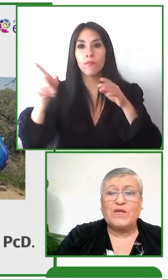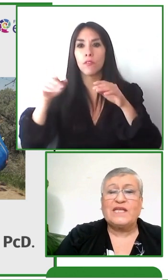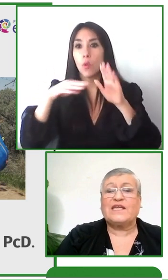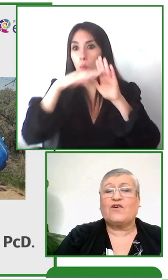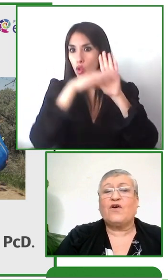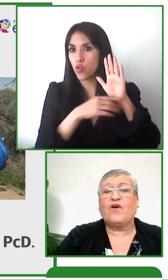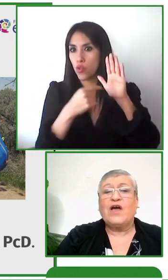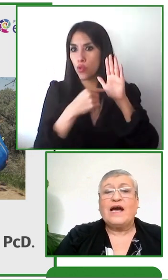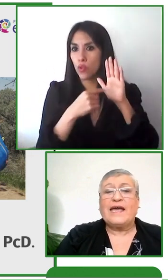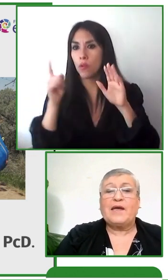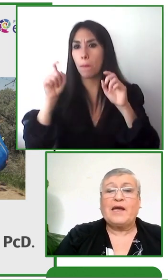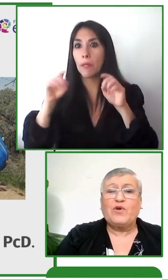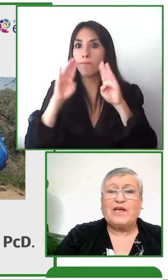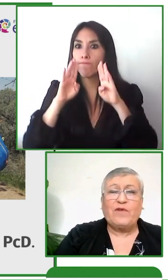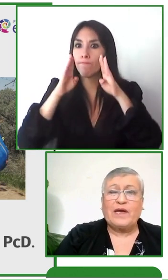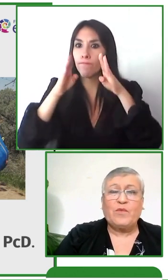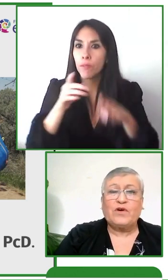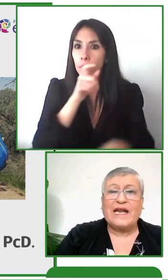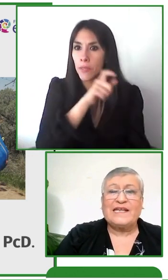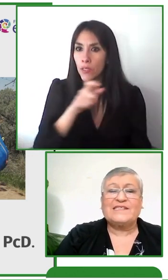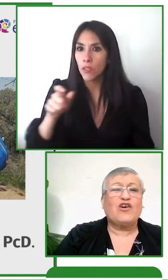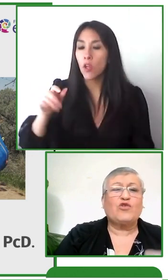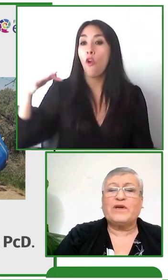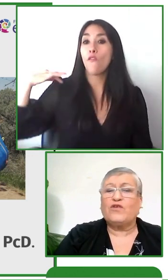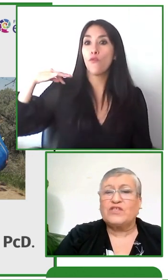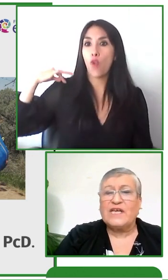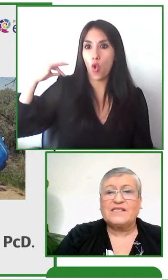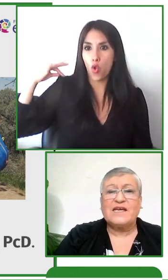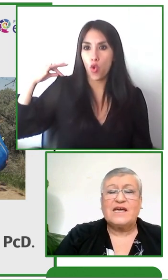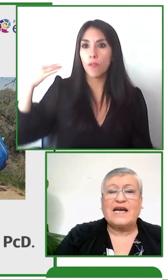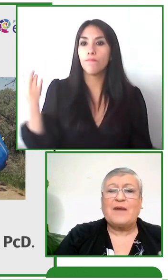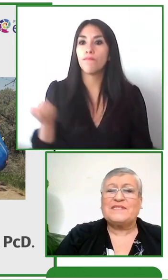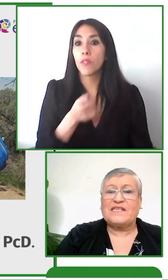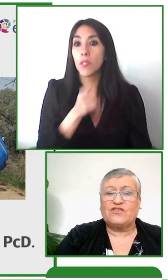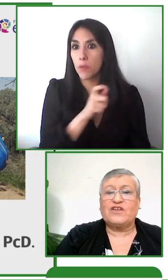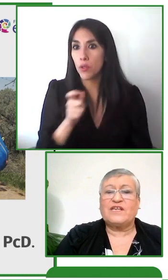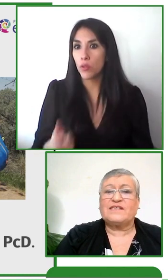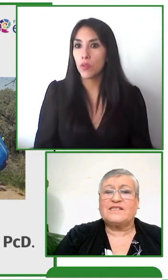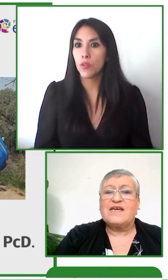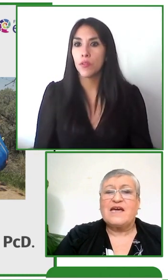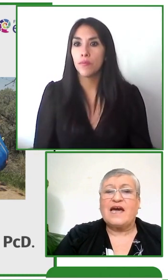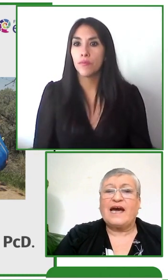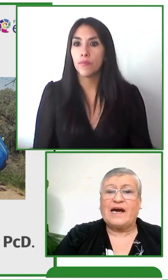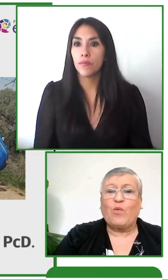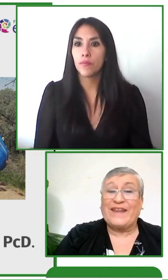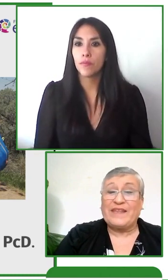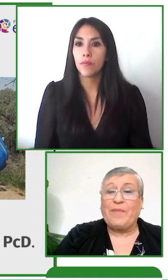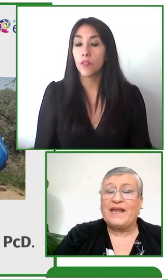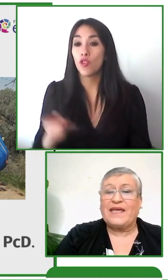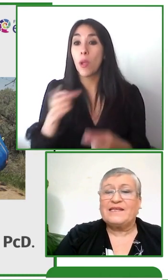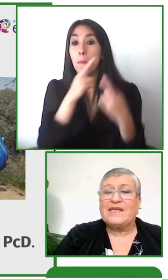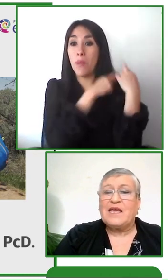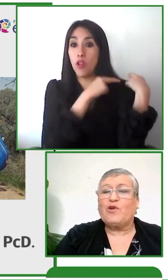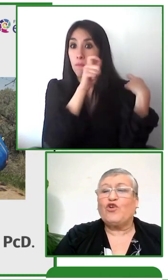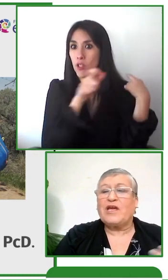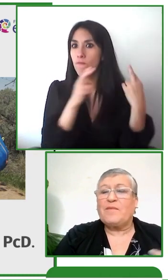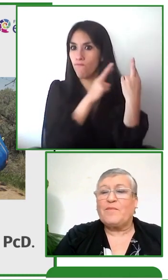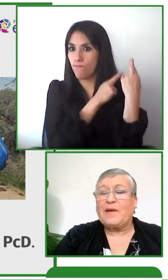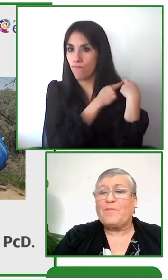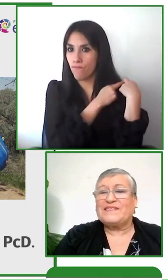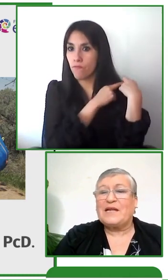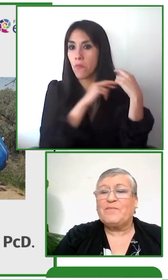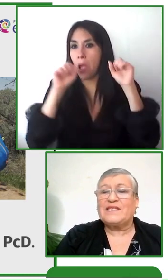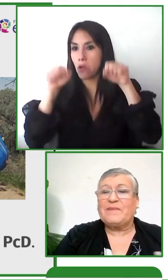operadores turísticos. Hemos realizado numerosas capacitaciones a guardaparques, pero